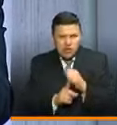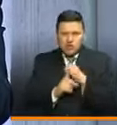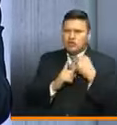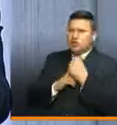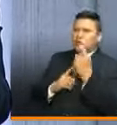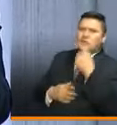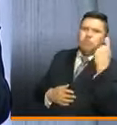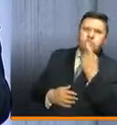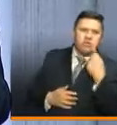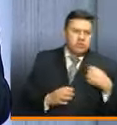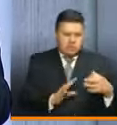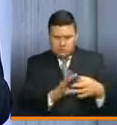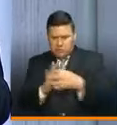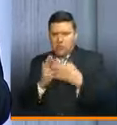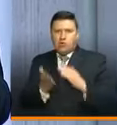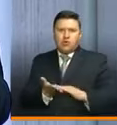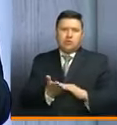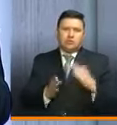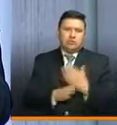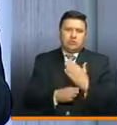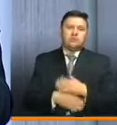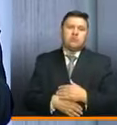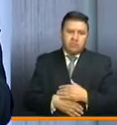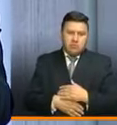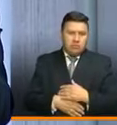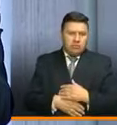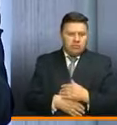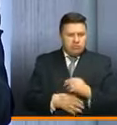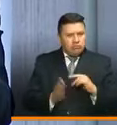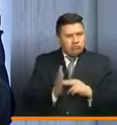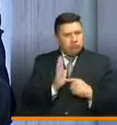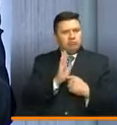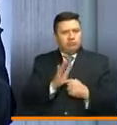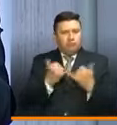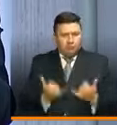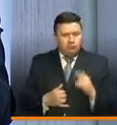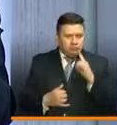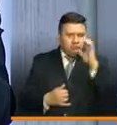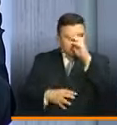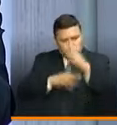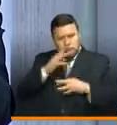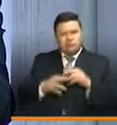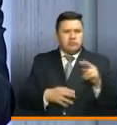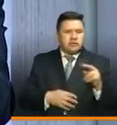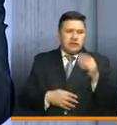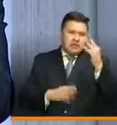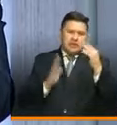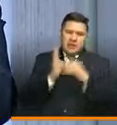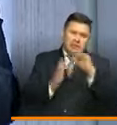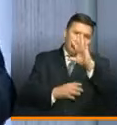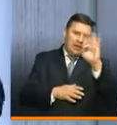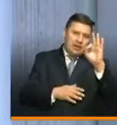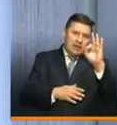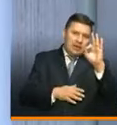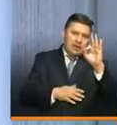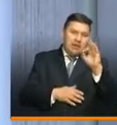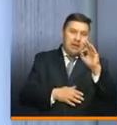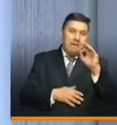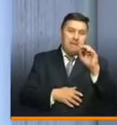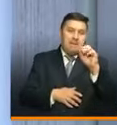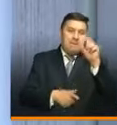busca unirse para solucionar un problema? Y esto demuestra lo que hoy vemos en el mundo. 3.500 millones de